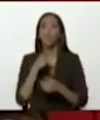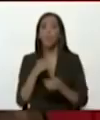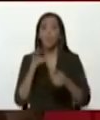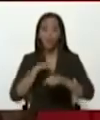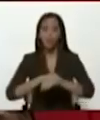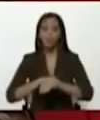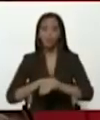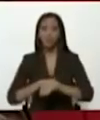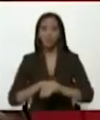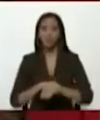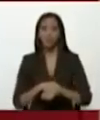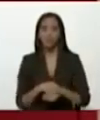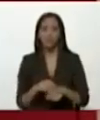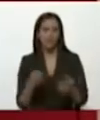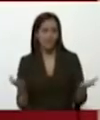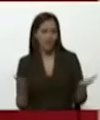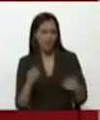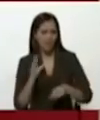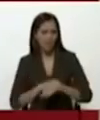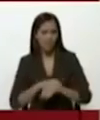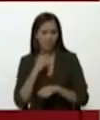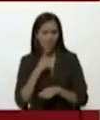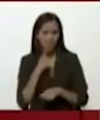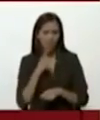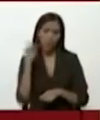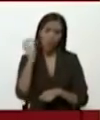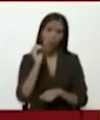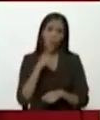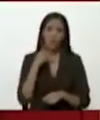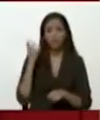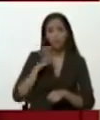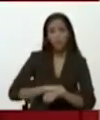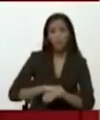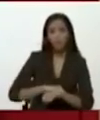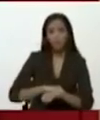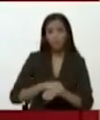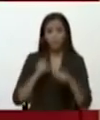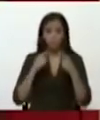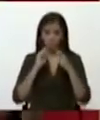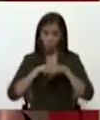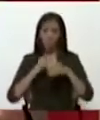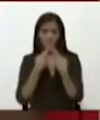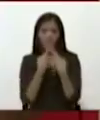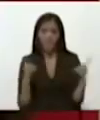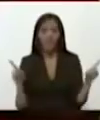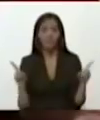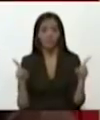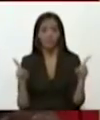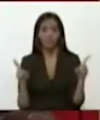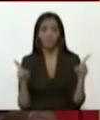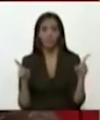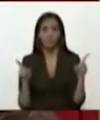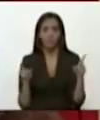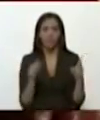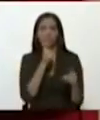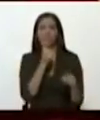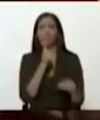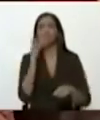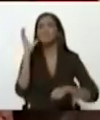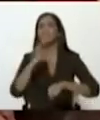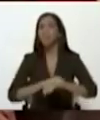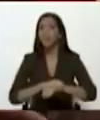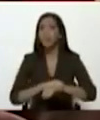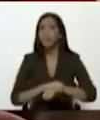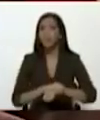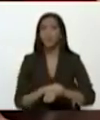¿en Venezuela hay presos políticos o políticos presos? Porque esa es una realidad. O sea, caractericemos quiénes están presos. Y si